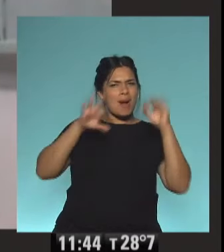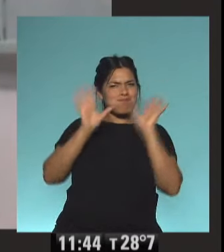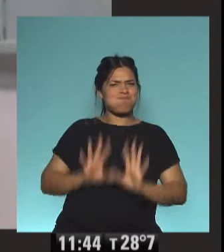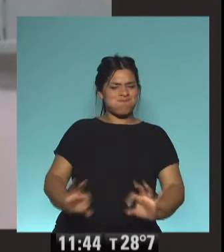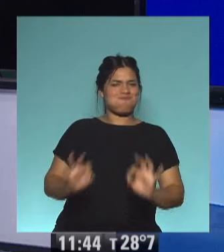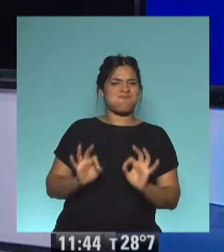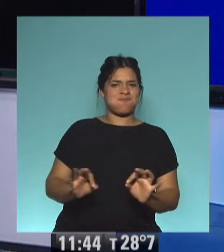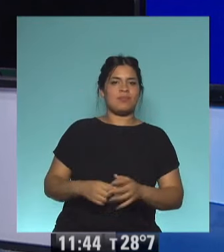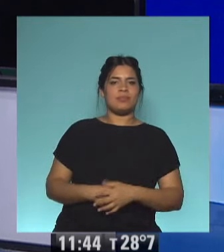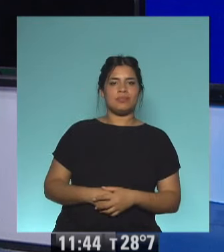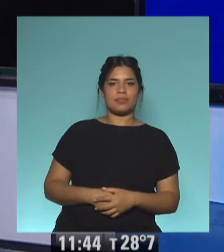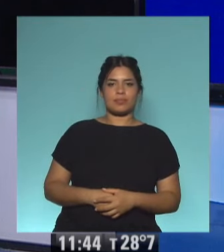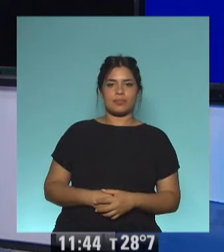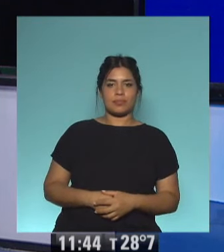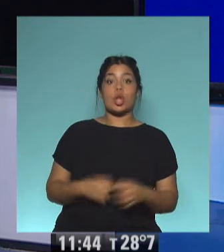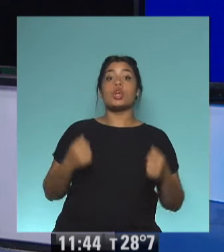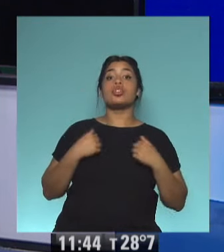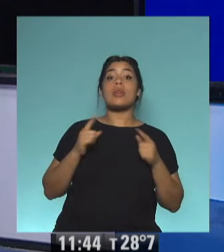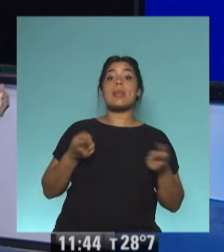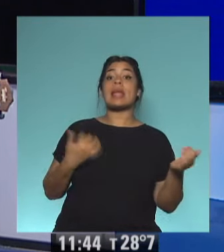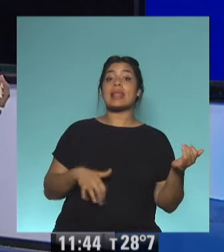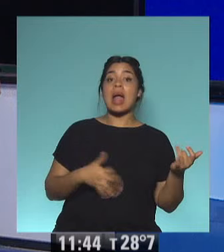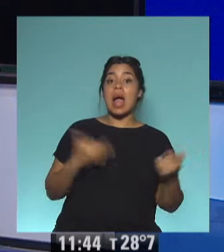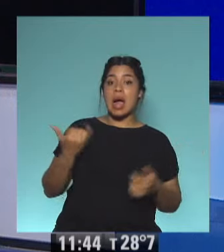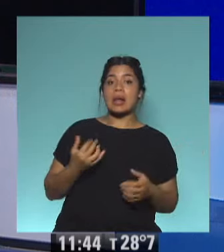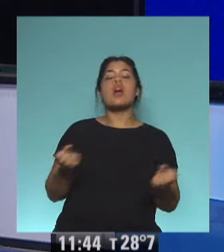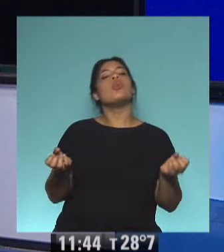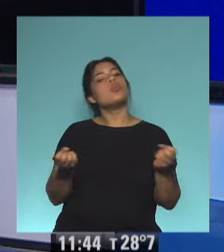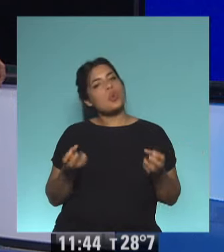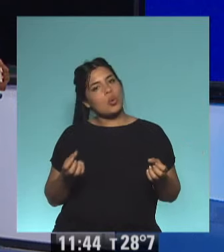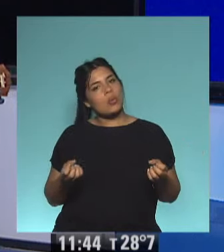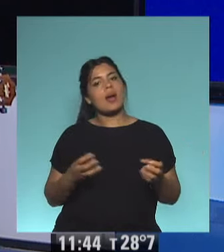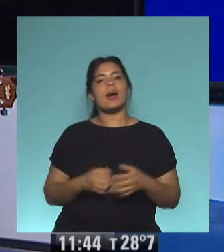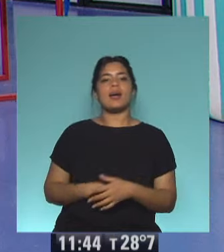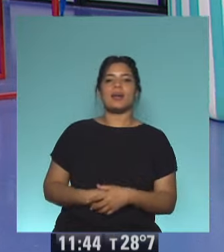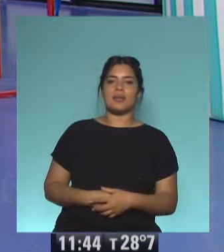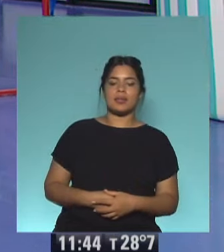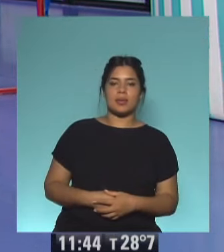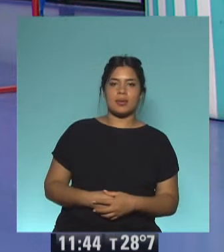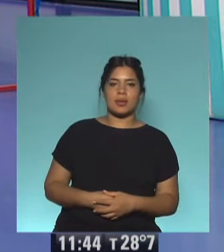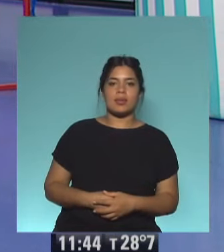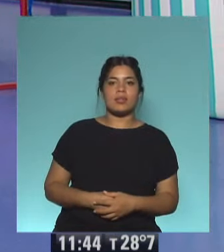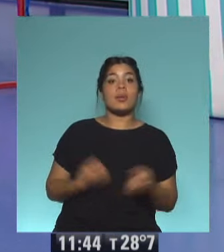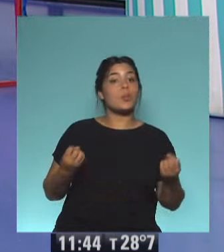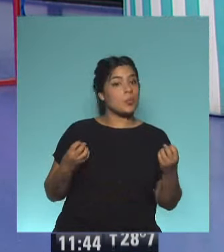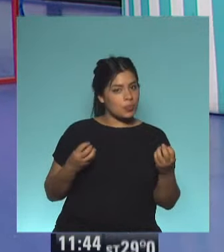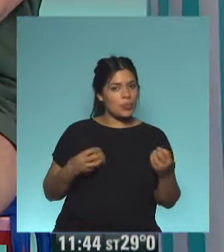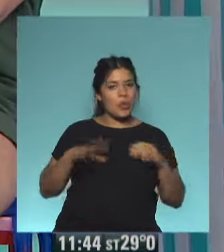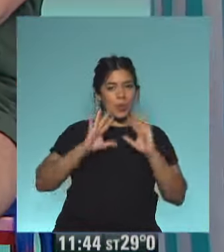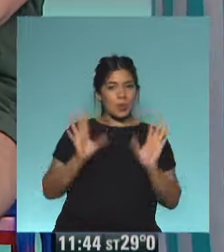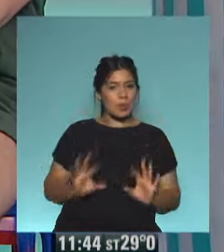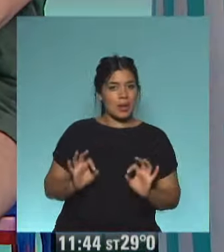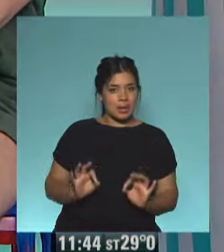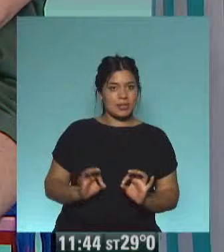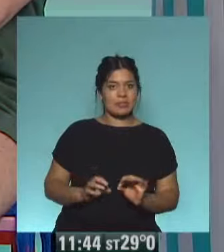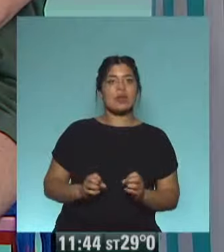preparó. Una guitarra. Bien. Y para acompañar la guitarra. Ahí muy está. Bien, espectacular. Preparadísima entonces para la